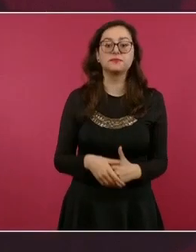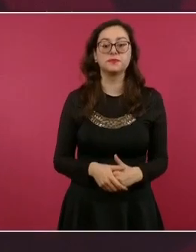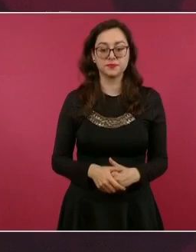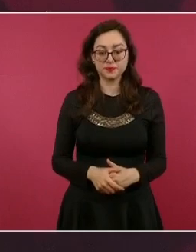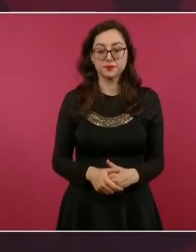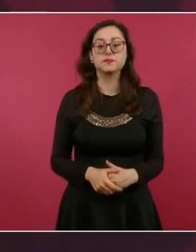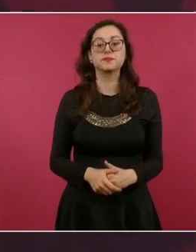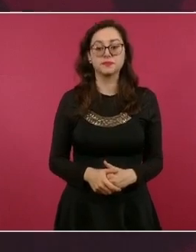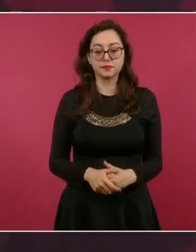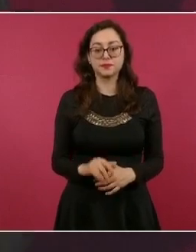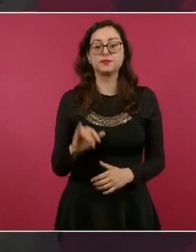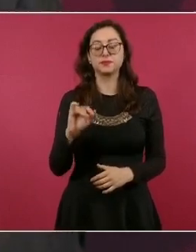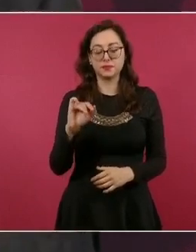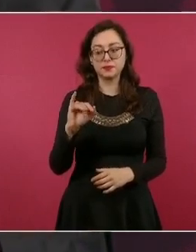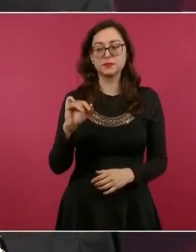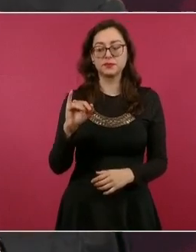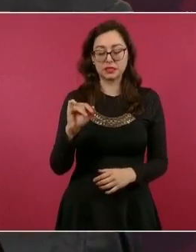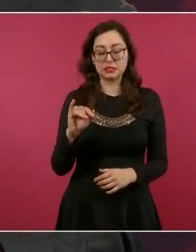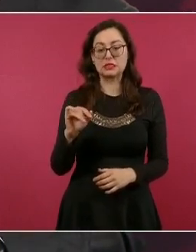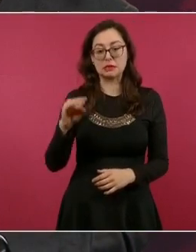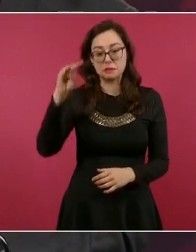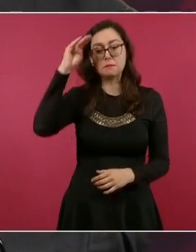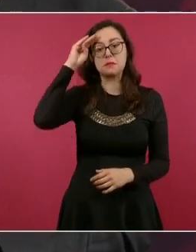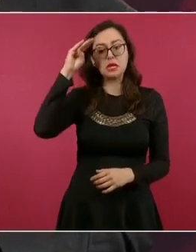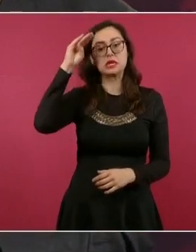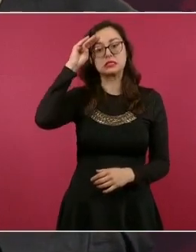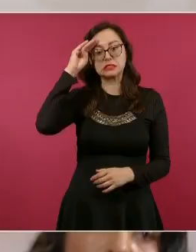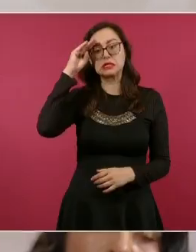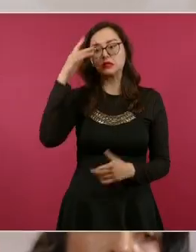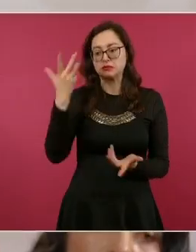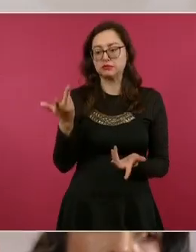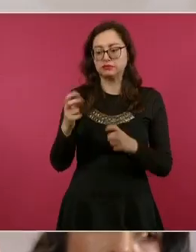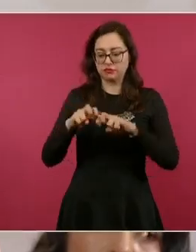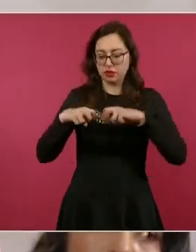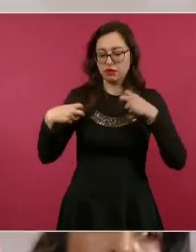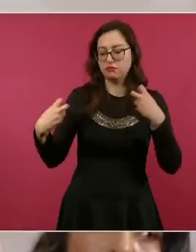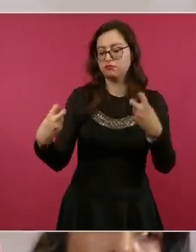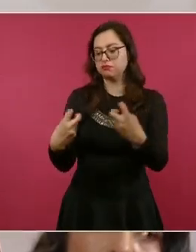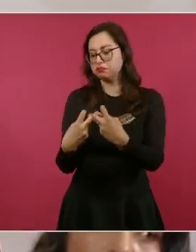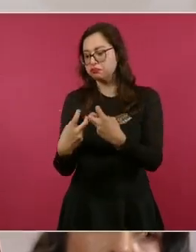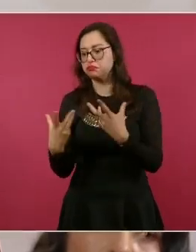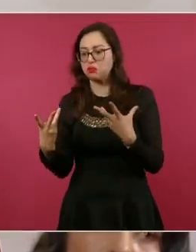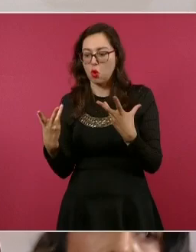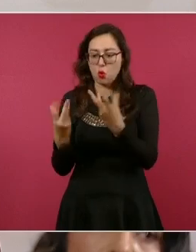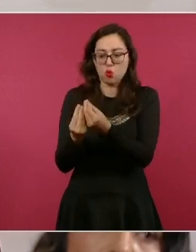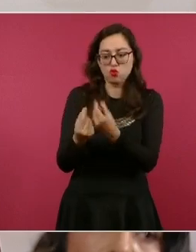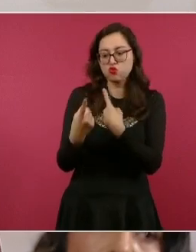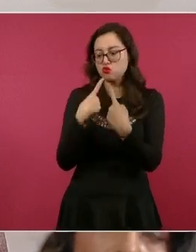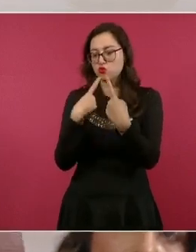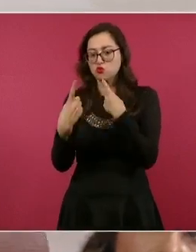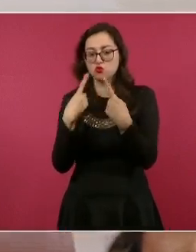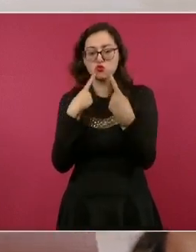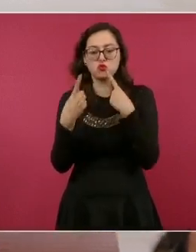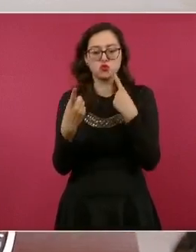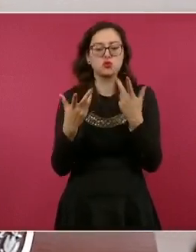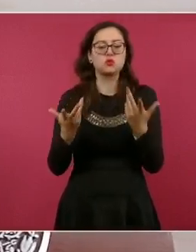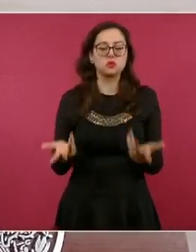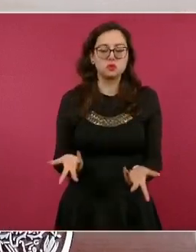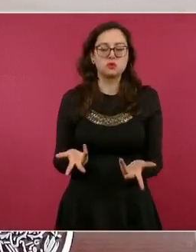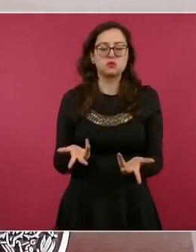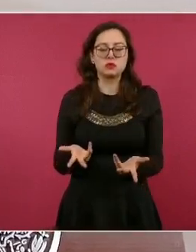de mandatarios, pero se está buscando consenso. Ya se están reuniendo